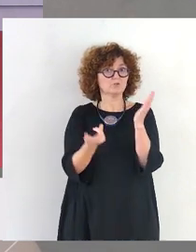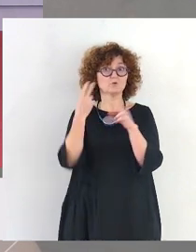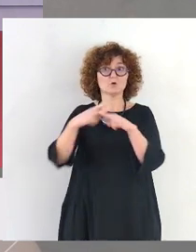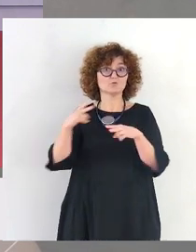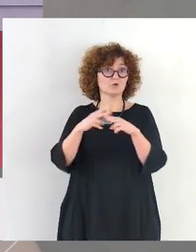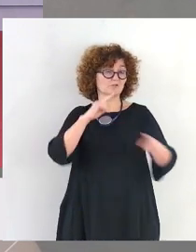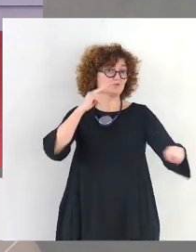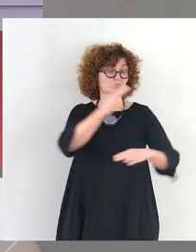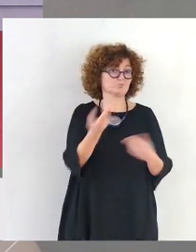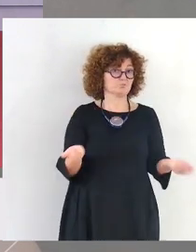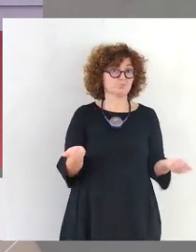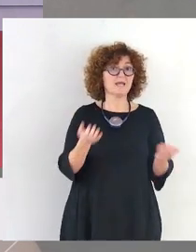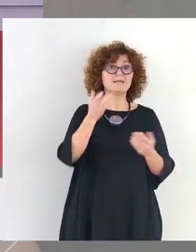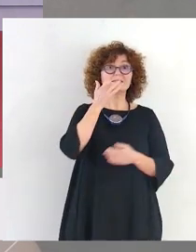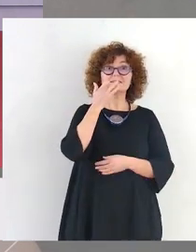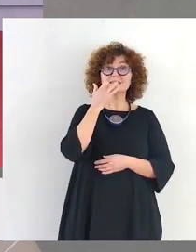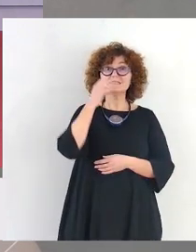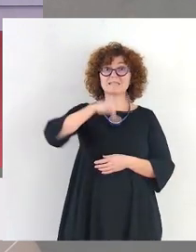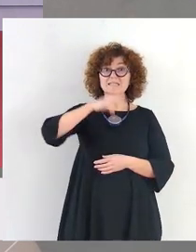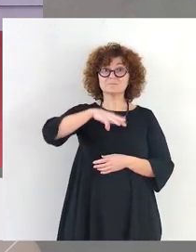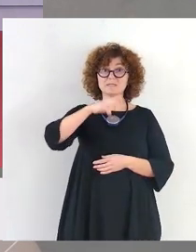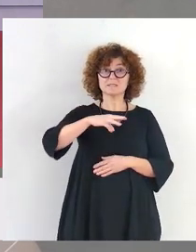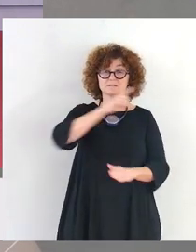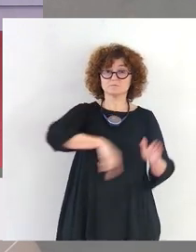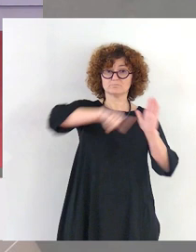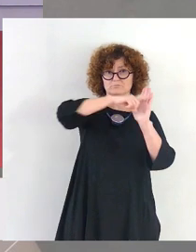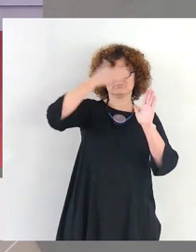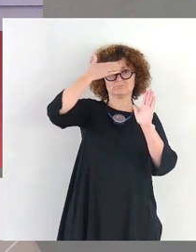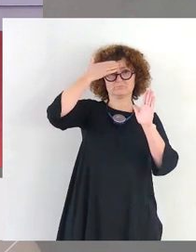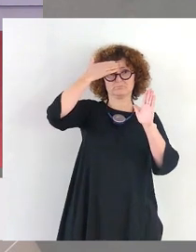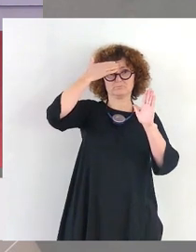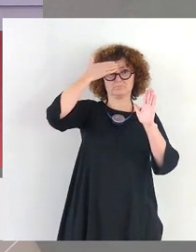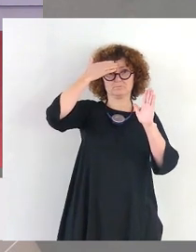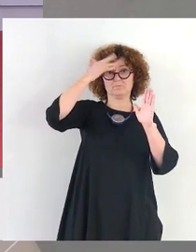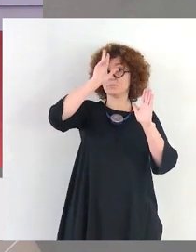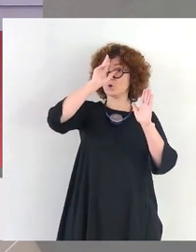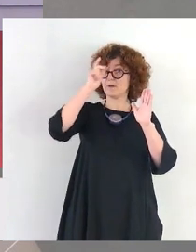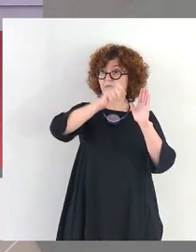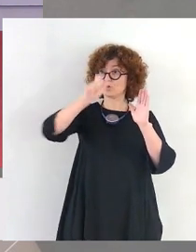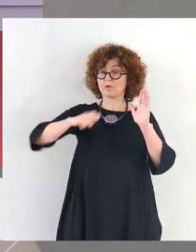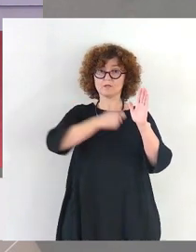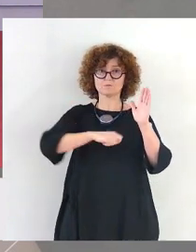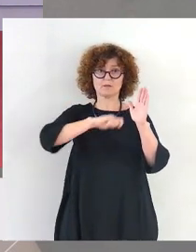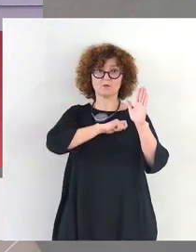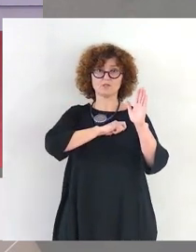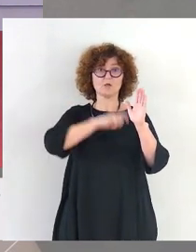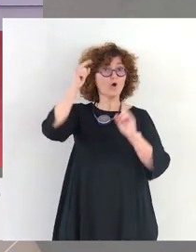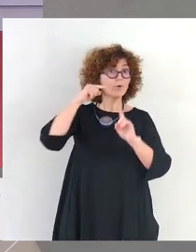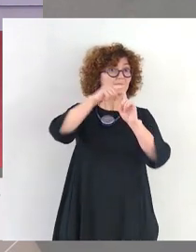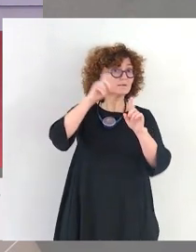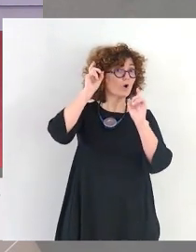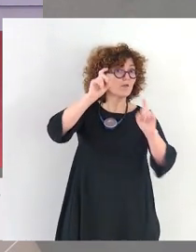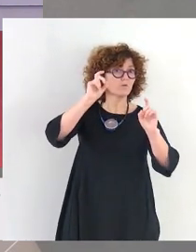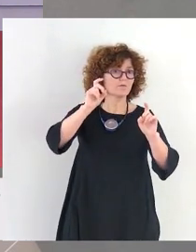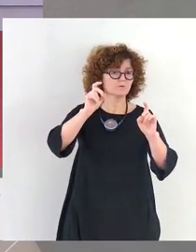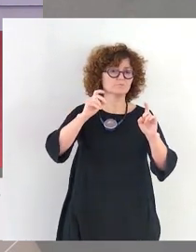resolver si apareciera durante tres meses como principal preocupación de los españoles el resolver el problema de la educación